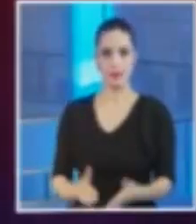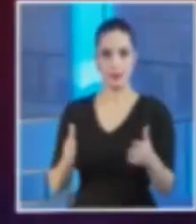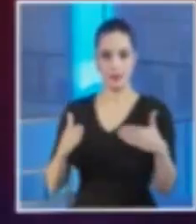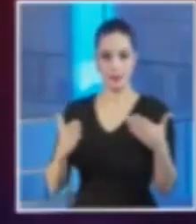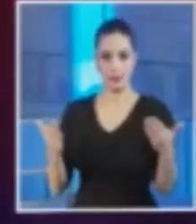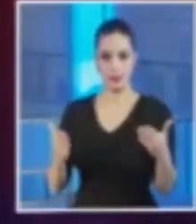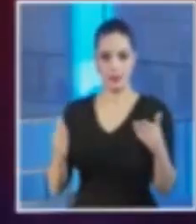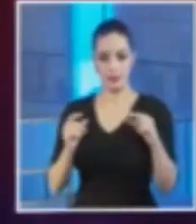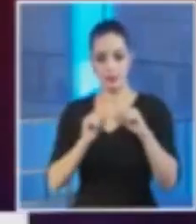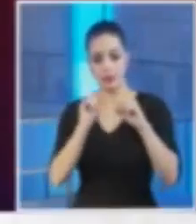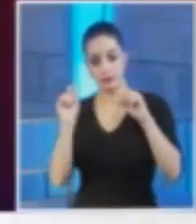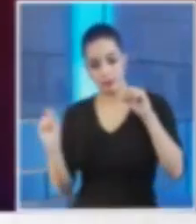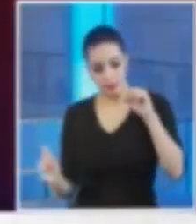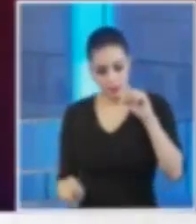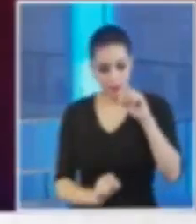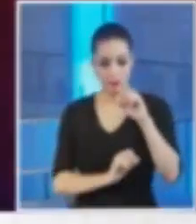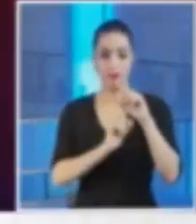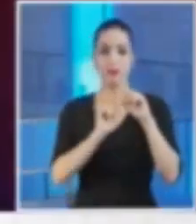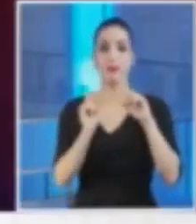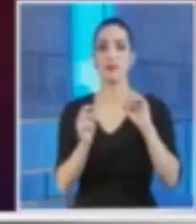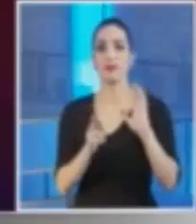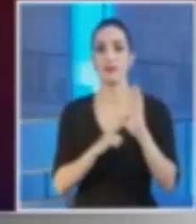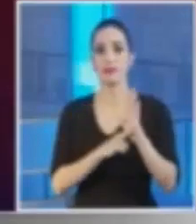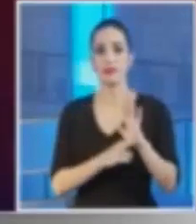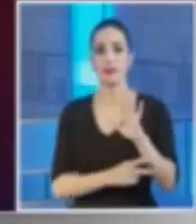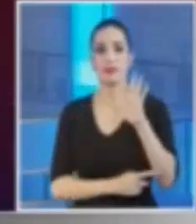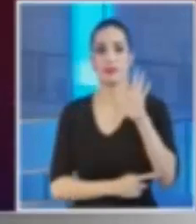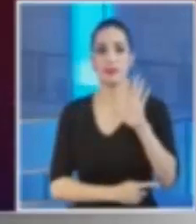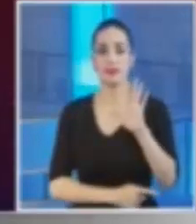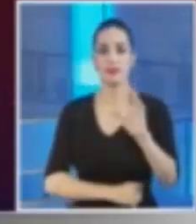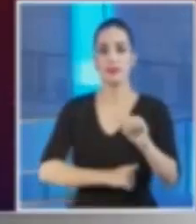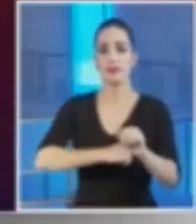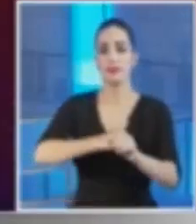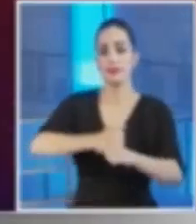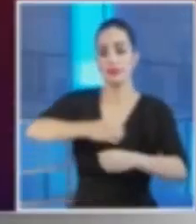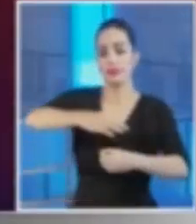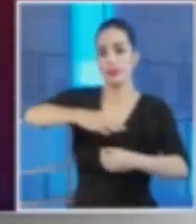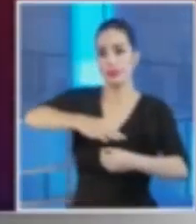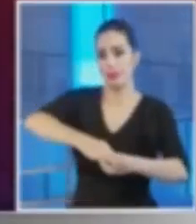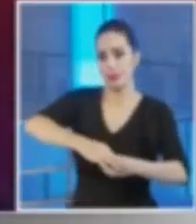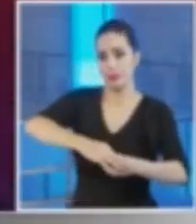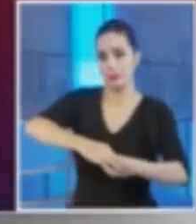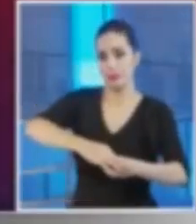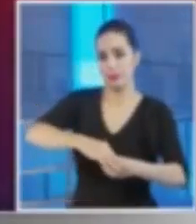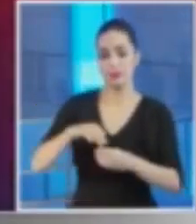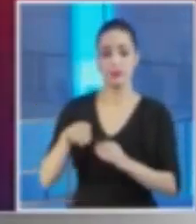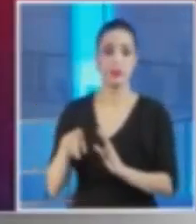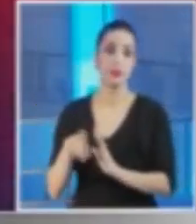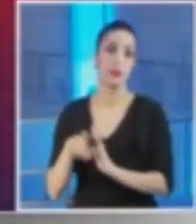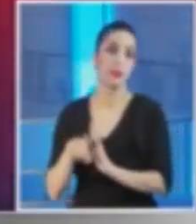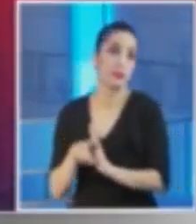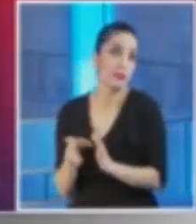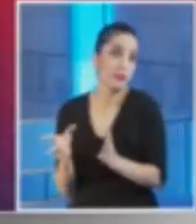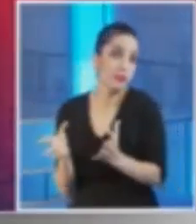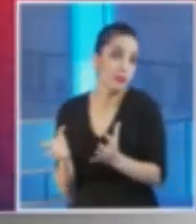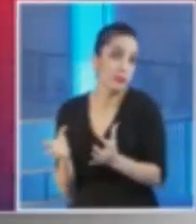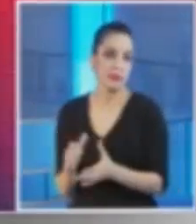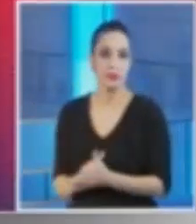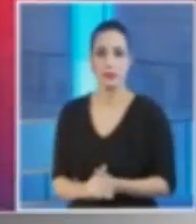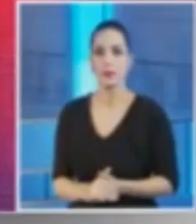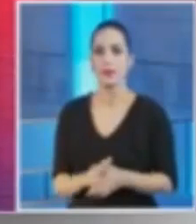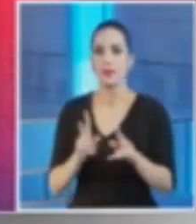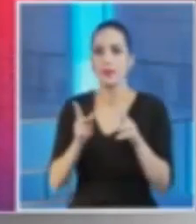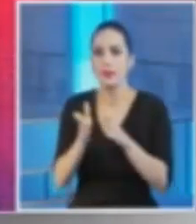Panamá está en un círculo vicioso. Cada 5 años votamos por quienes menos nos quieren y por quienes